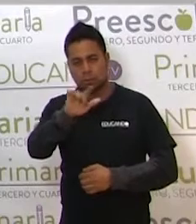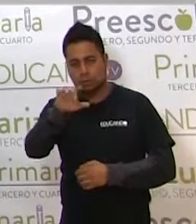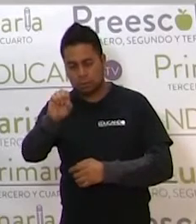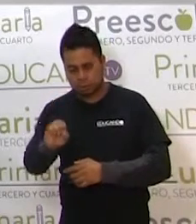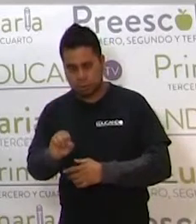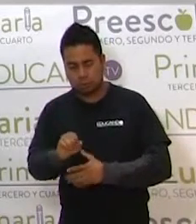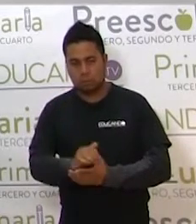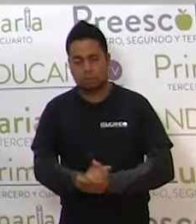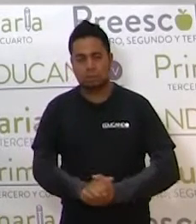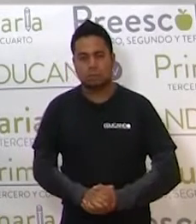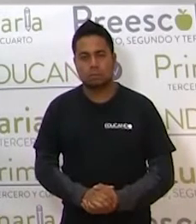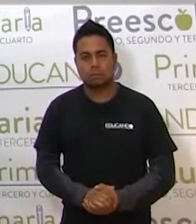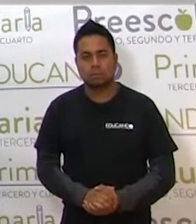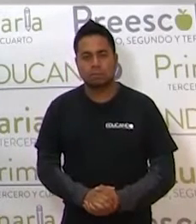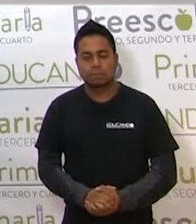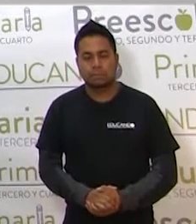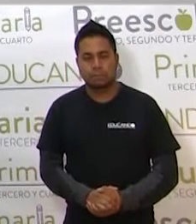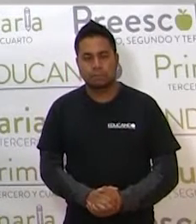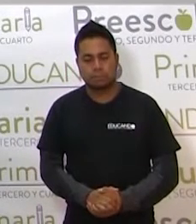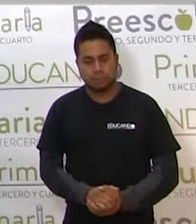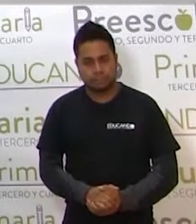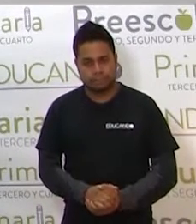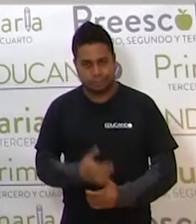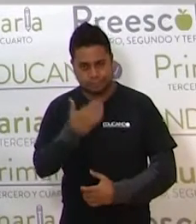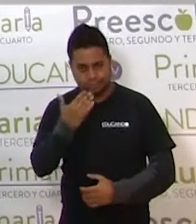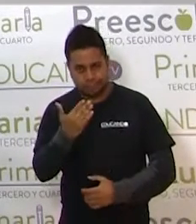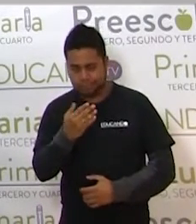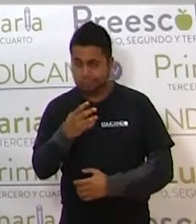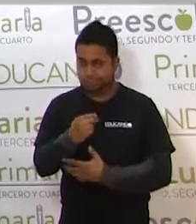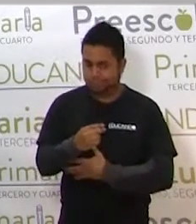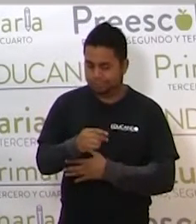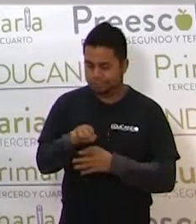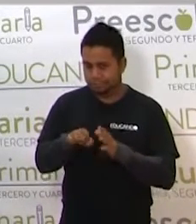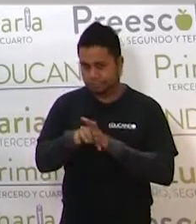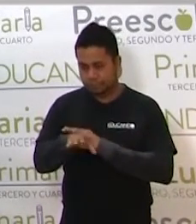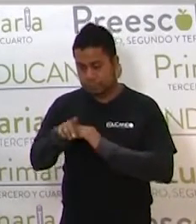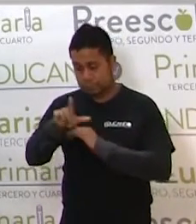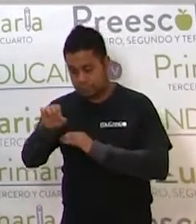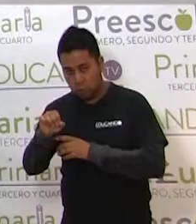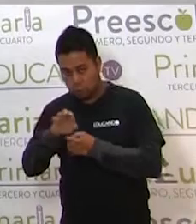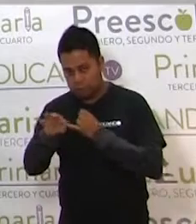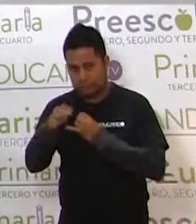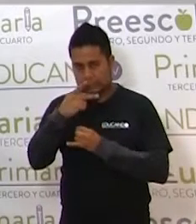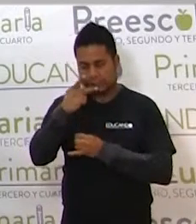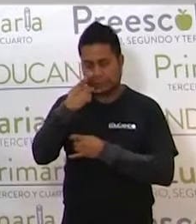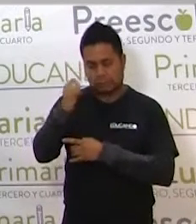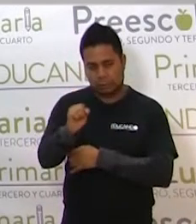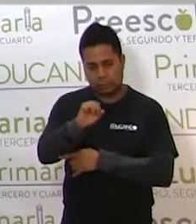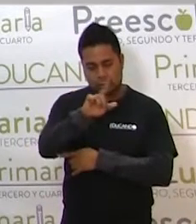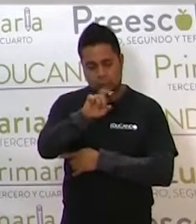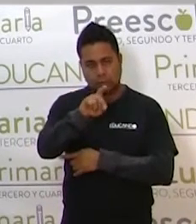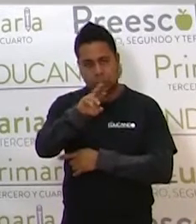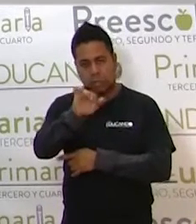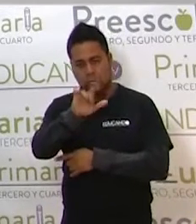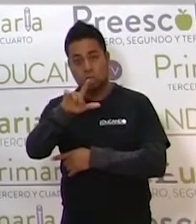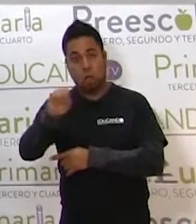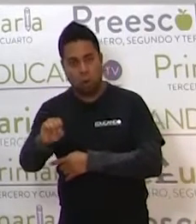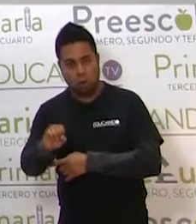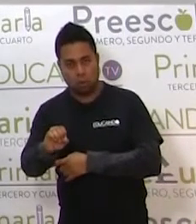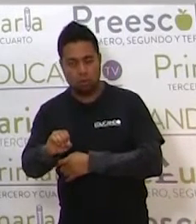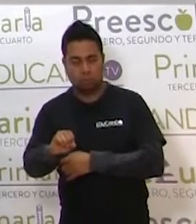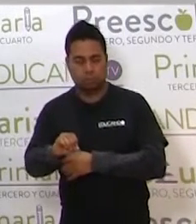brillo bien o si identificamos genio y yo